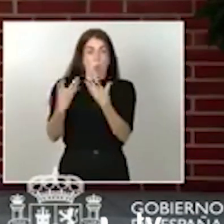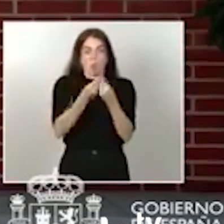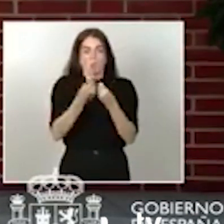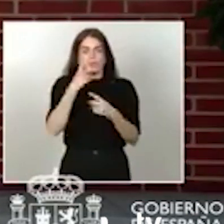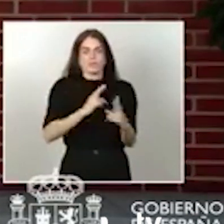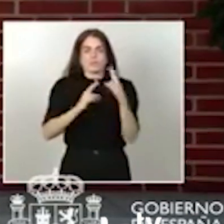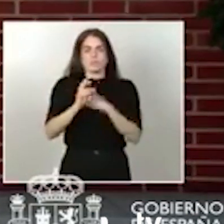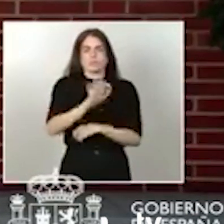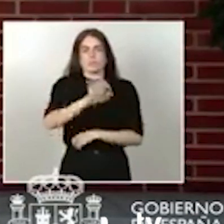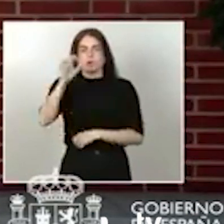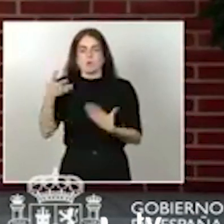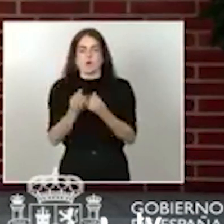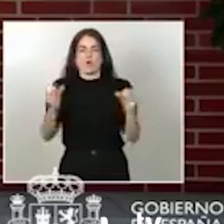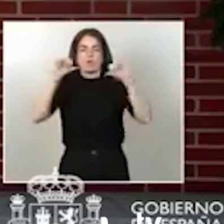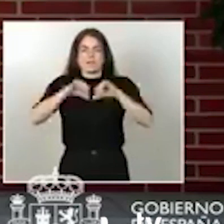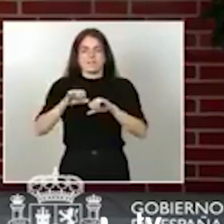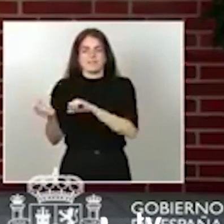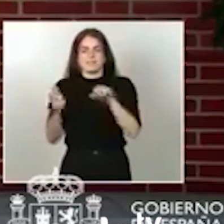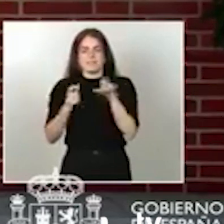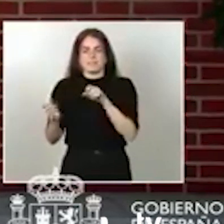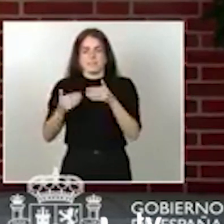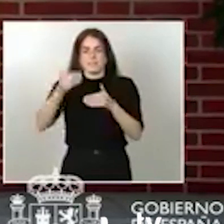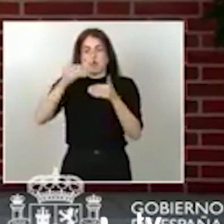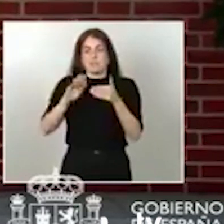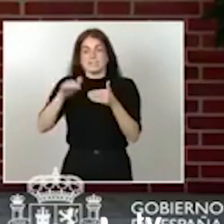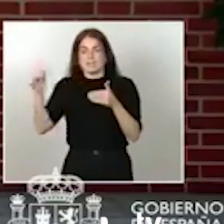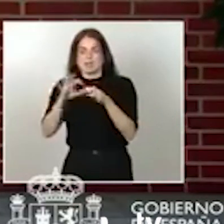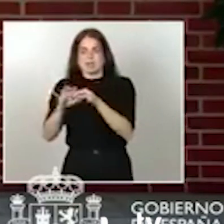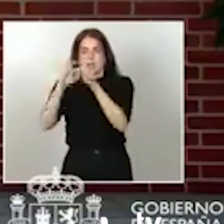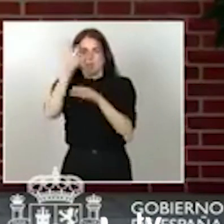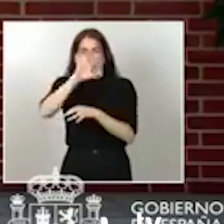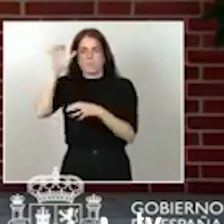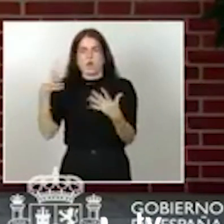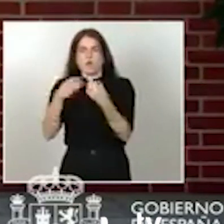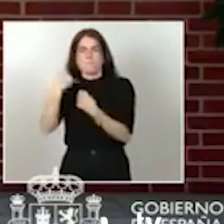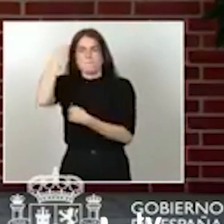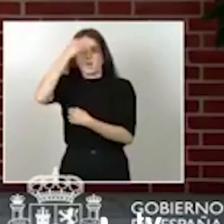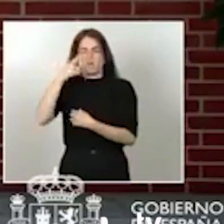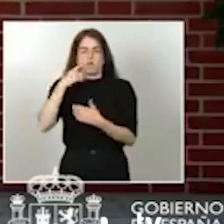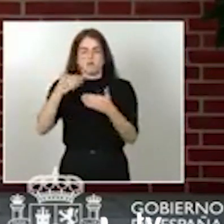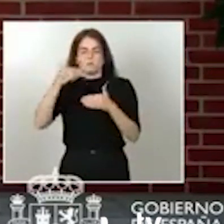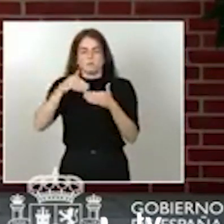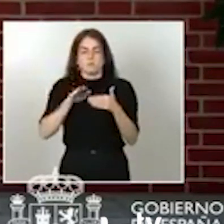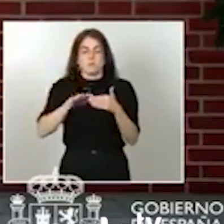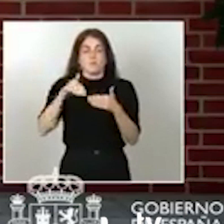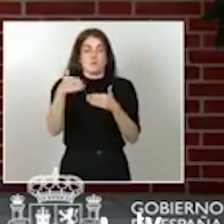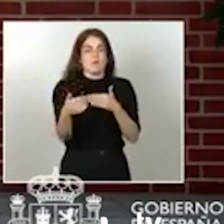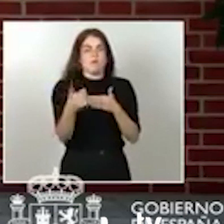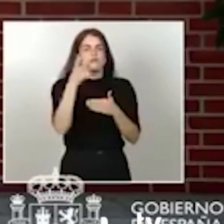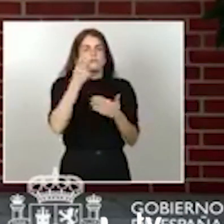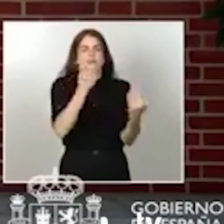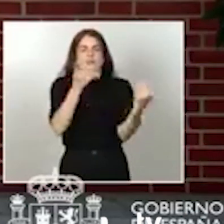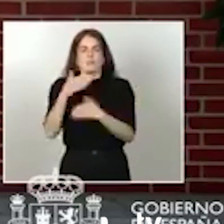crisis migratoria en la frontera exterior de la unión europea con marruecos y quiero también manifestar el agradecimiento del gobierno de